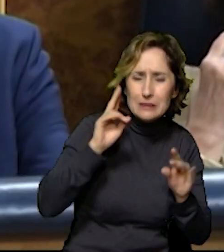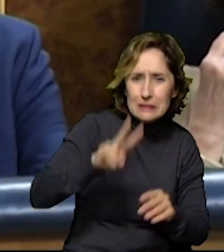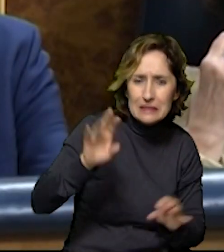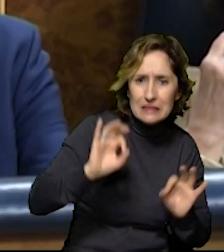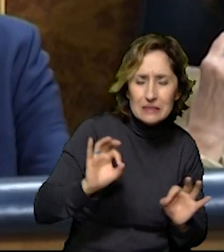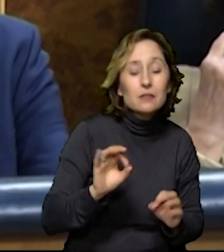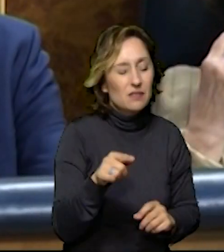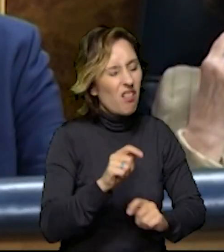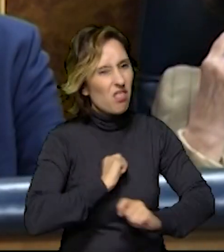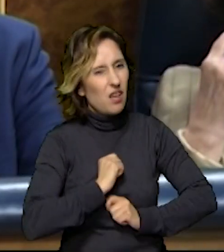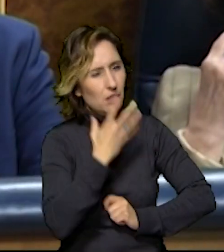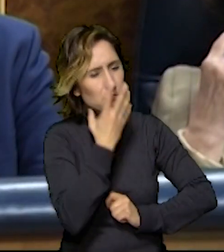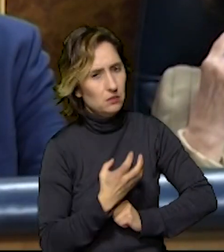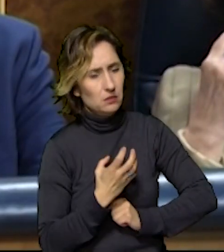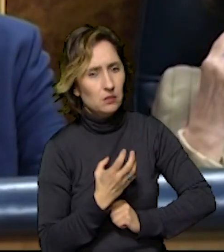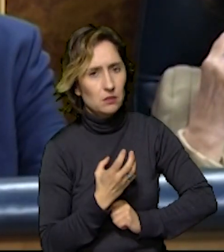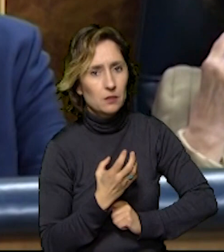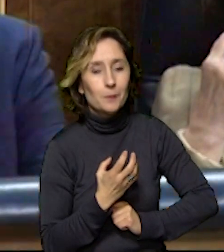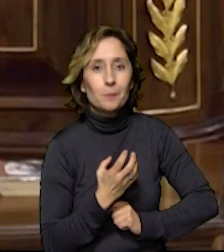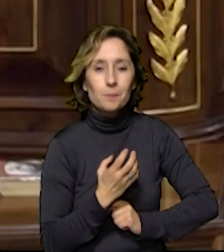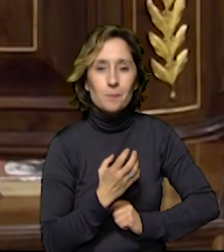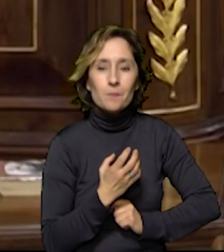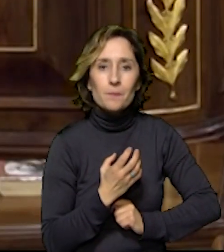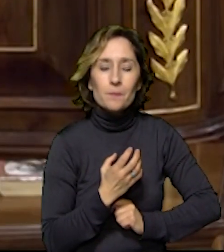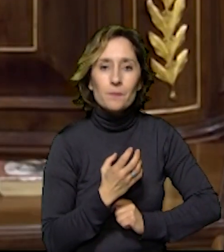mí me ha producido tristeza. Pero claro,